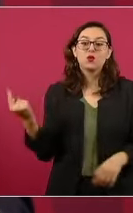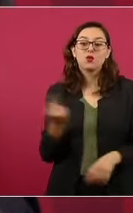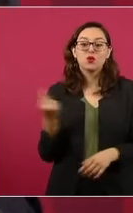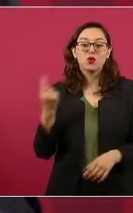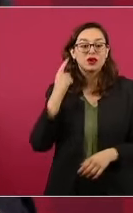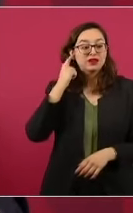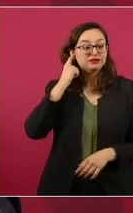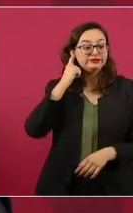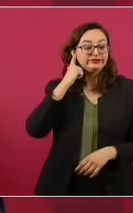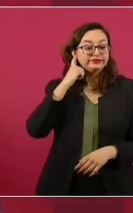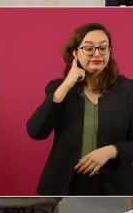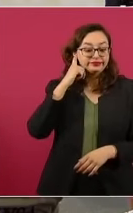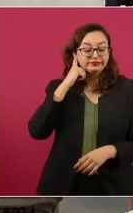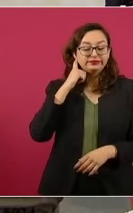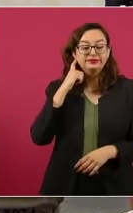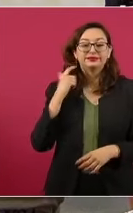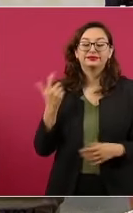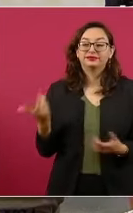hasta